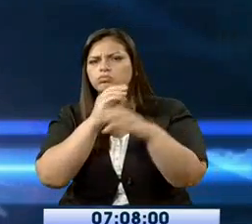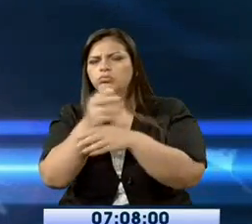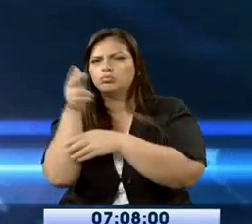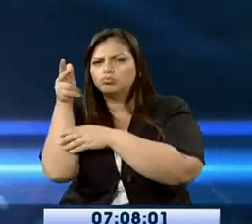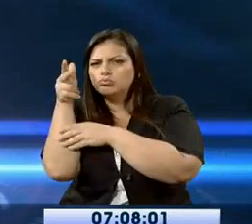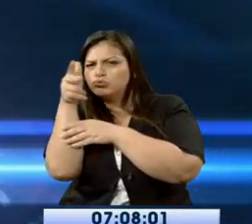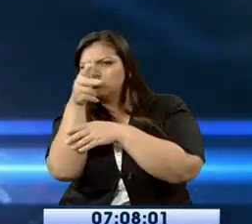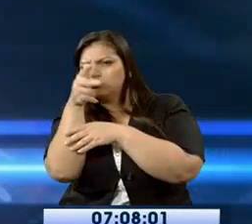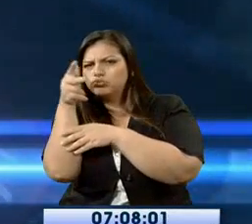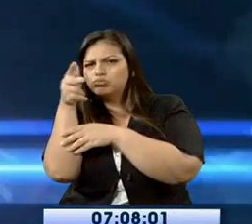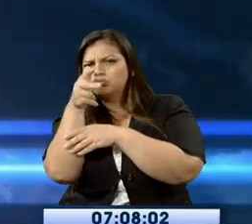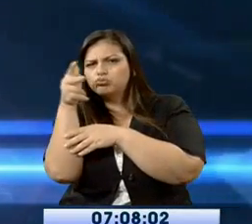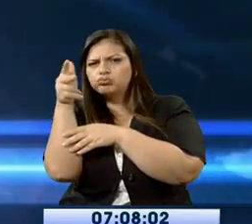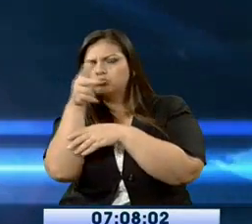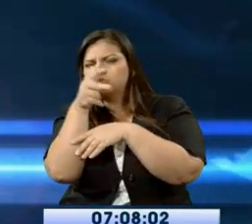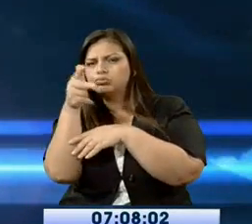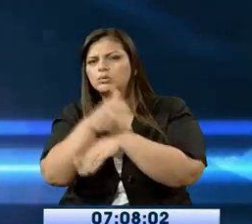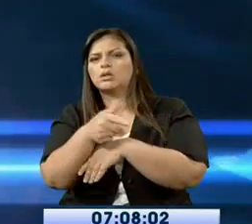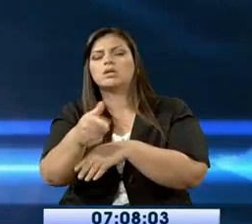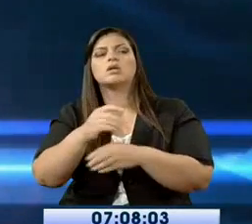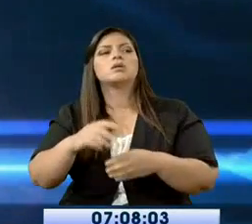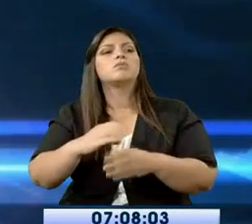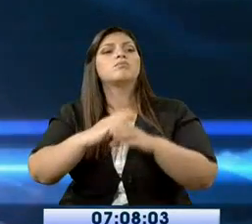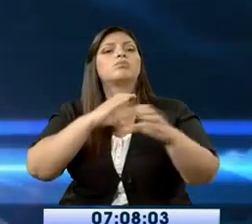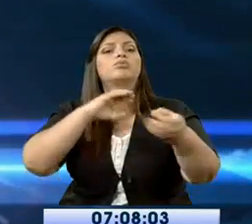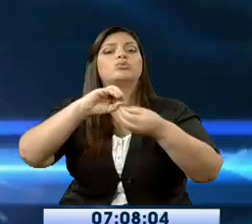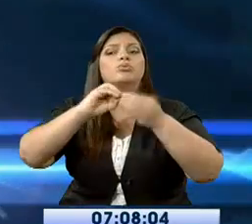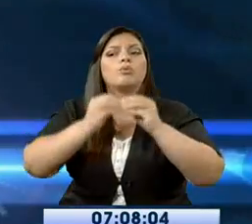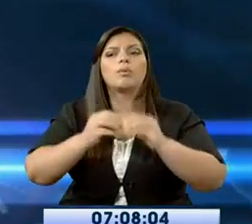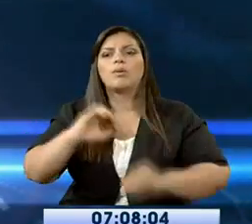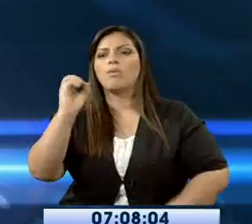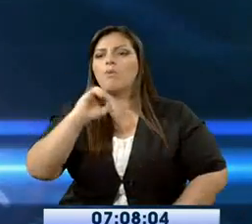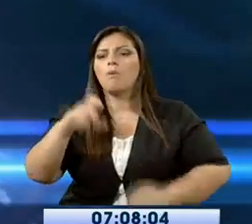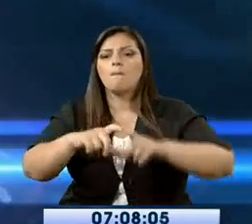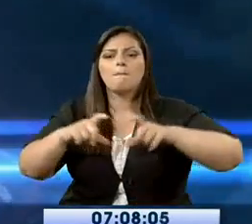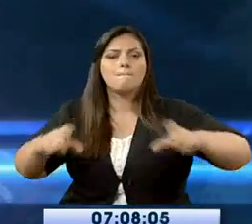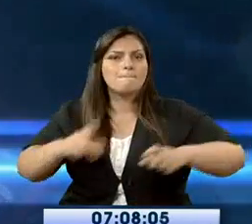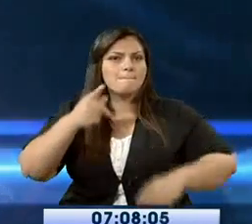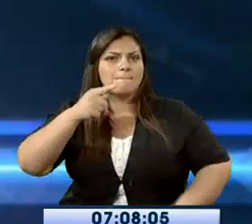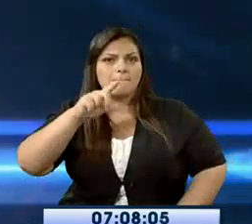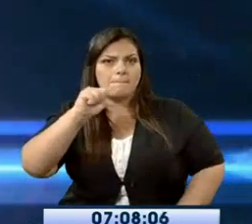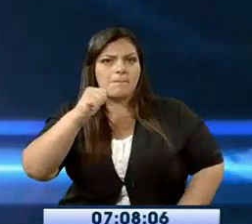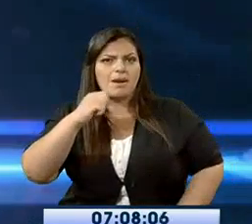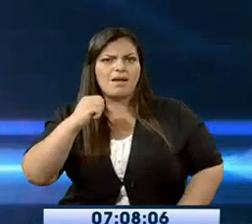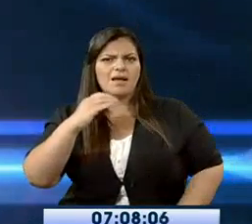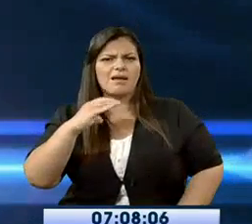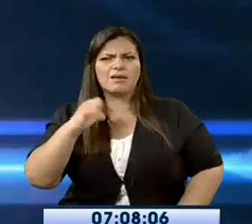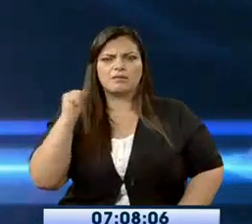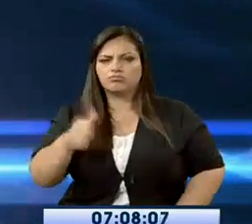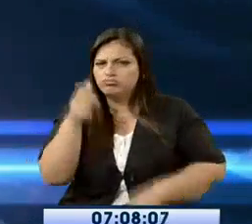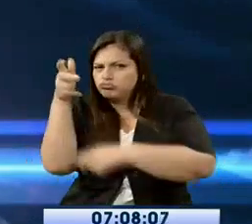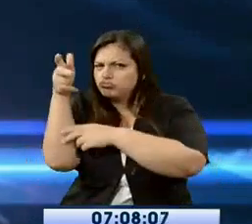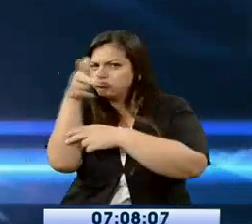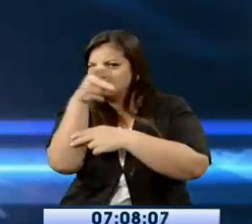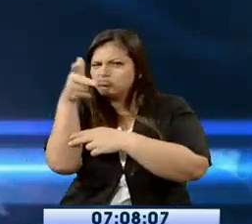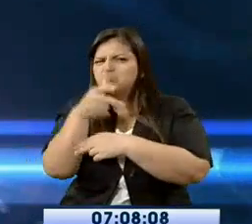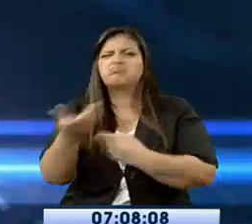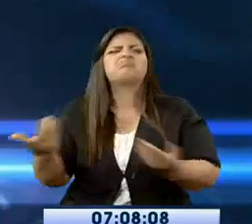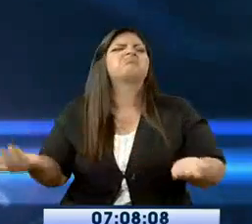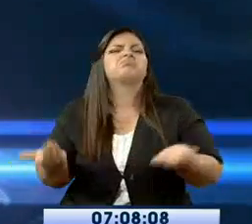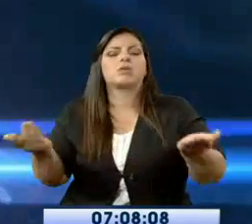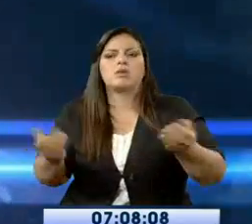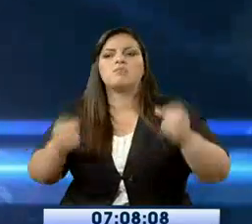del bus o de la placa. Por favor, ¿para qué? Para que la autoridad actúe en contra de esa